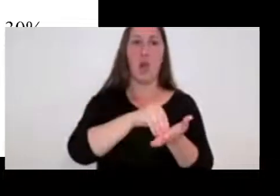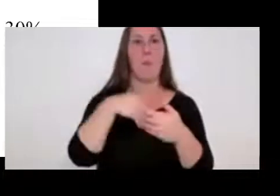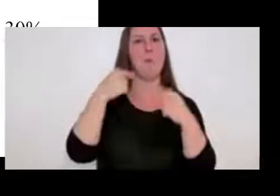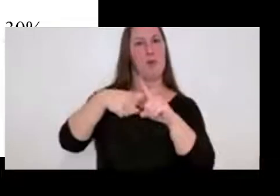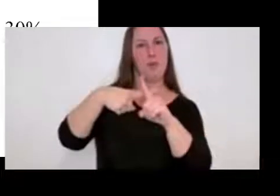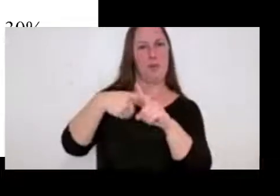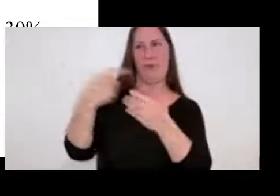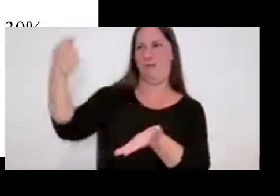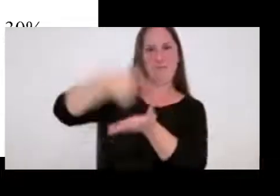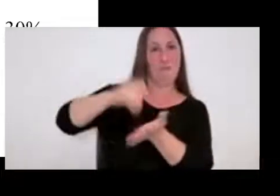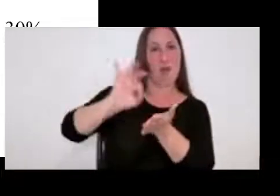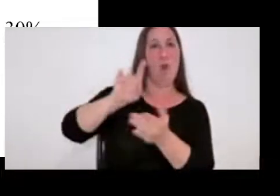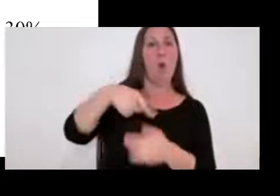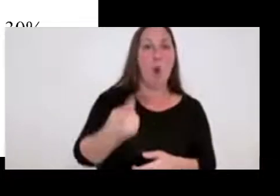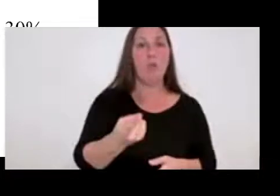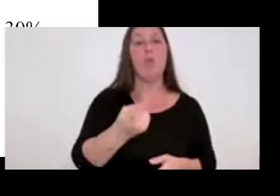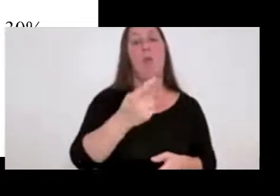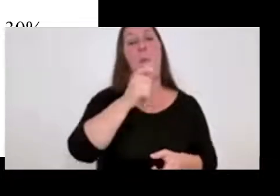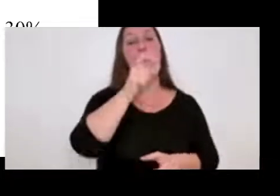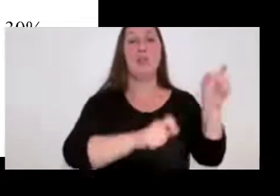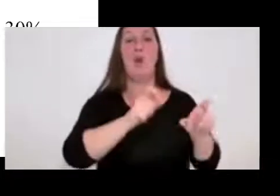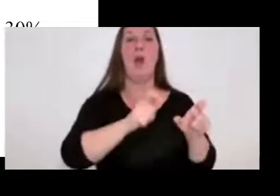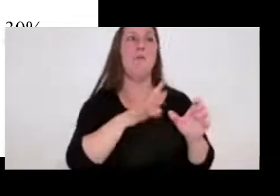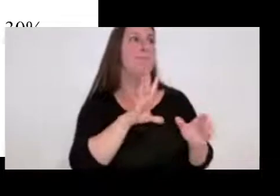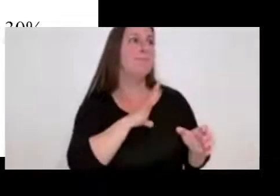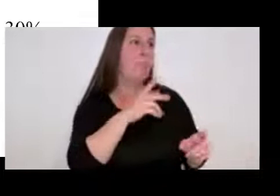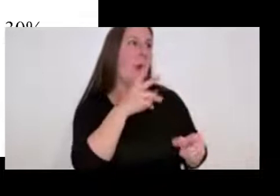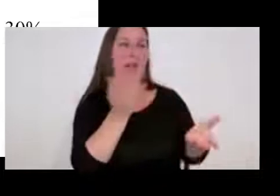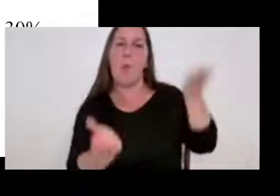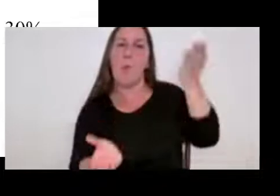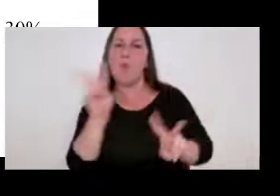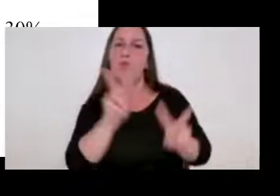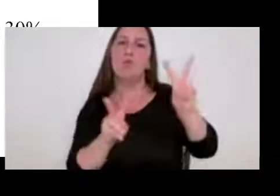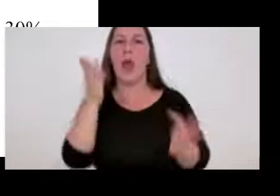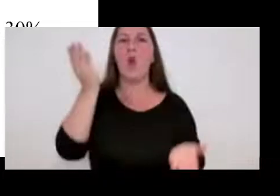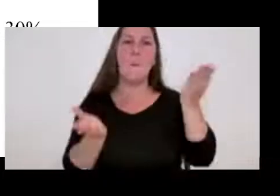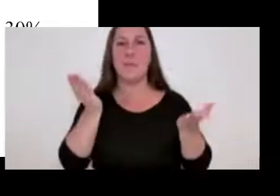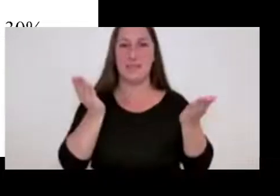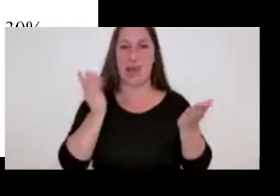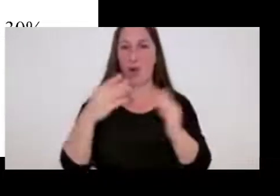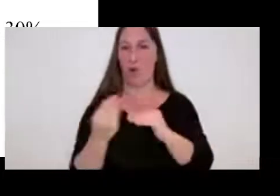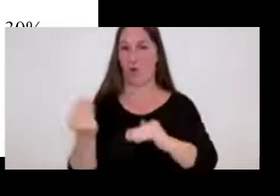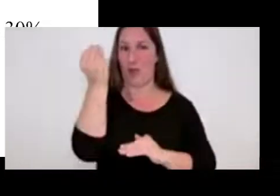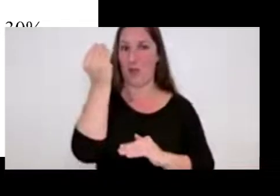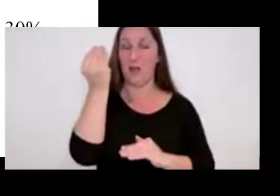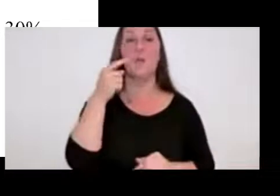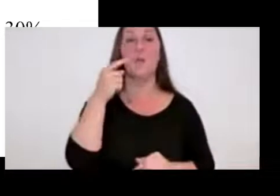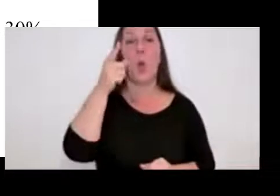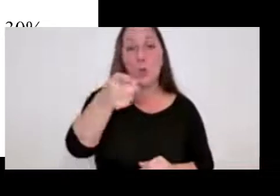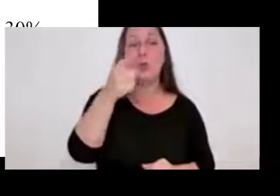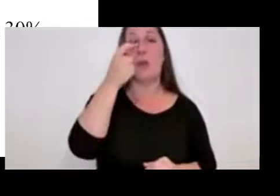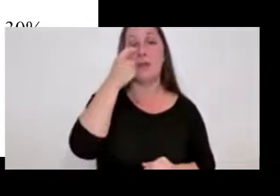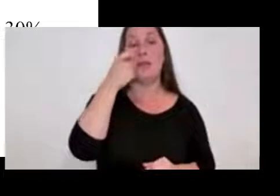ha generado saldo a favor, que tendrían que poder compensar con otras posiciones. Pero si ustedes lo tienen en